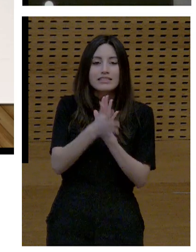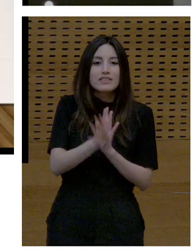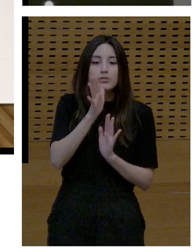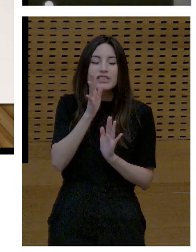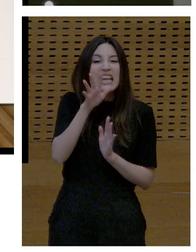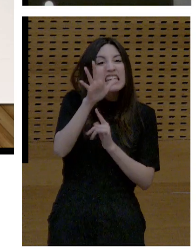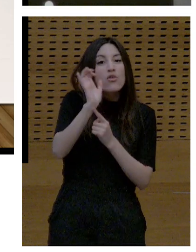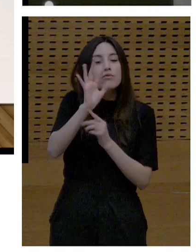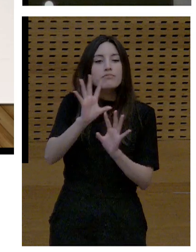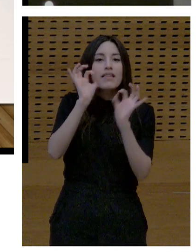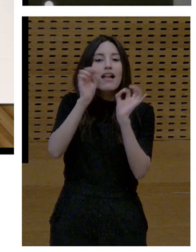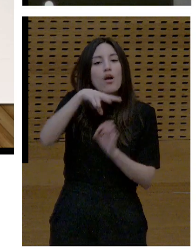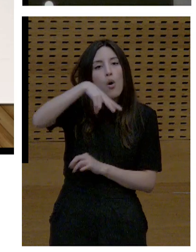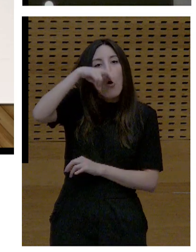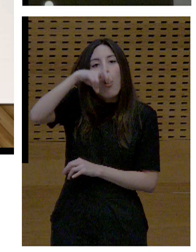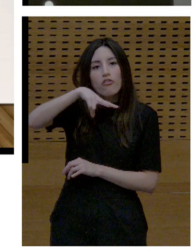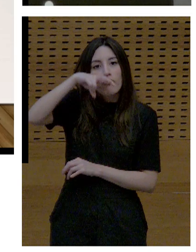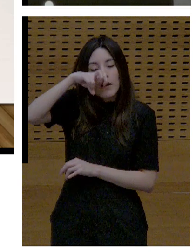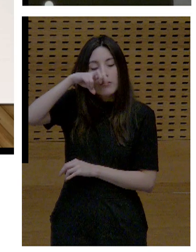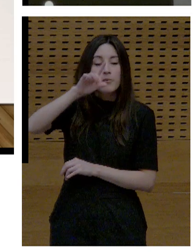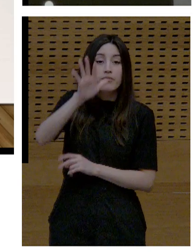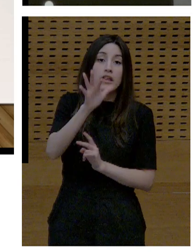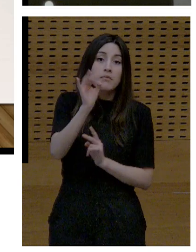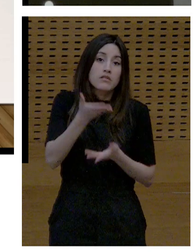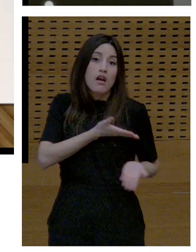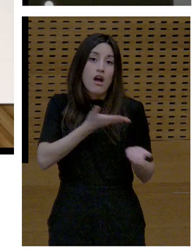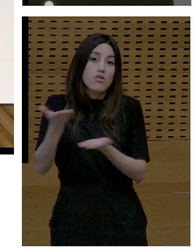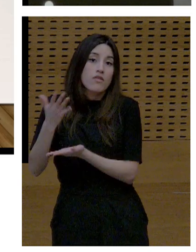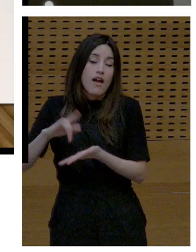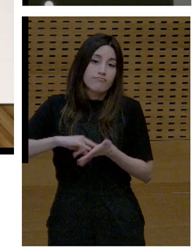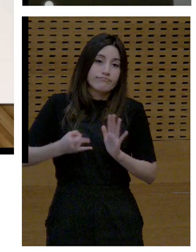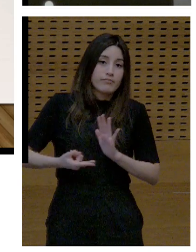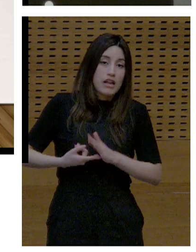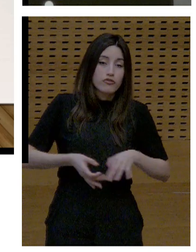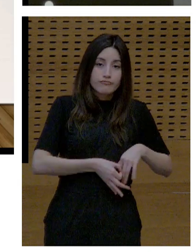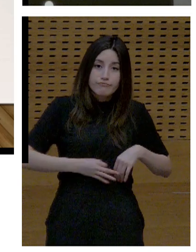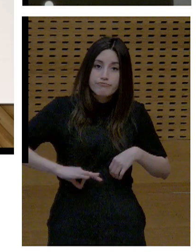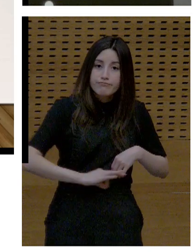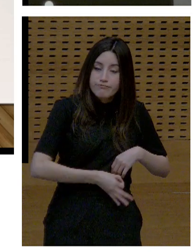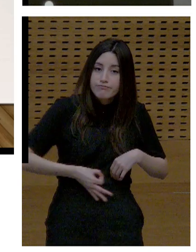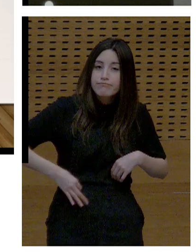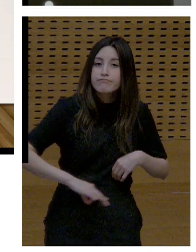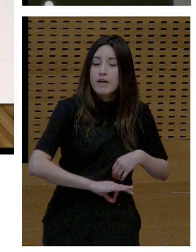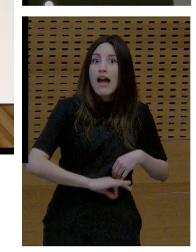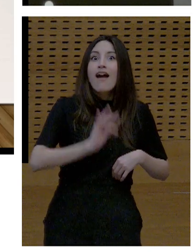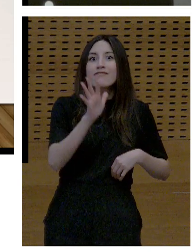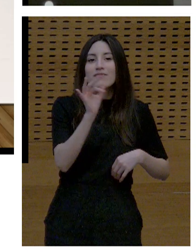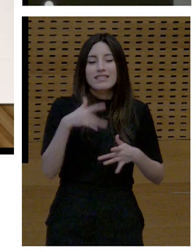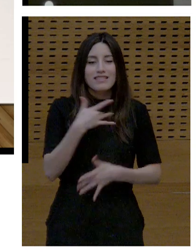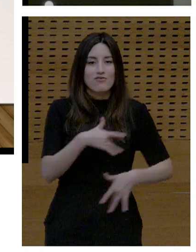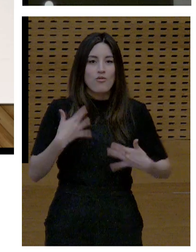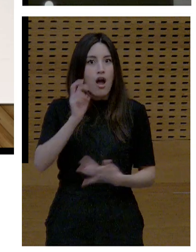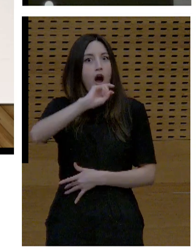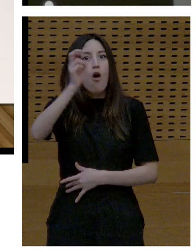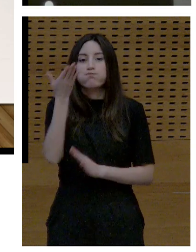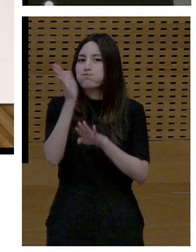que están en neuronas que llevan la motilidad del aparato digestivo, y entonces aparecen otros síntomas, que son